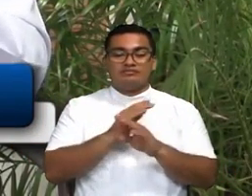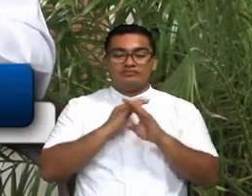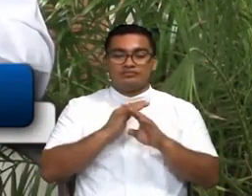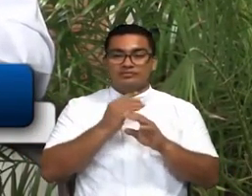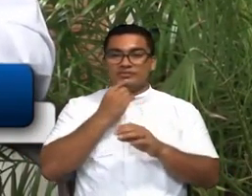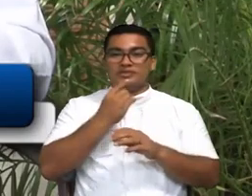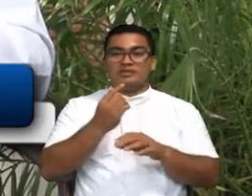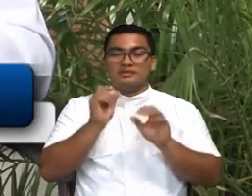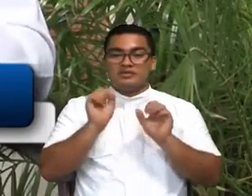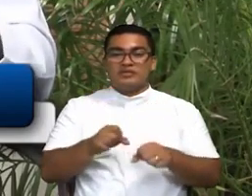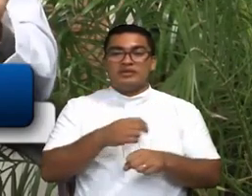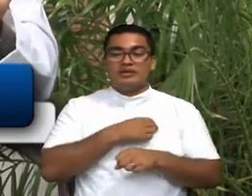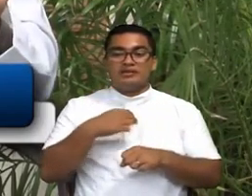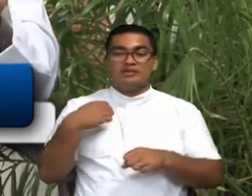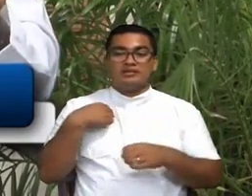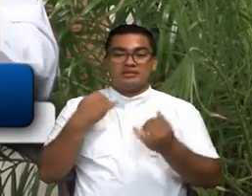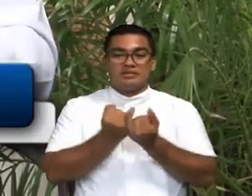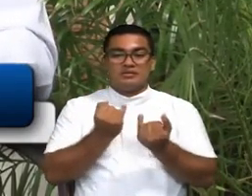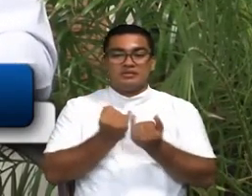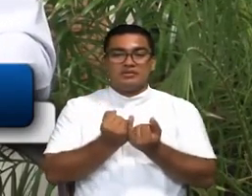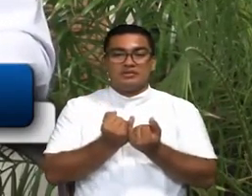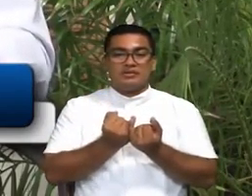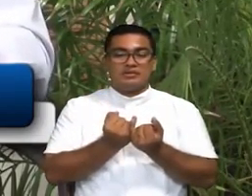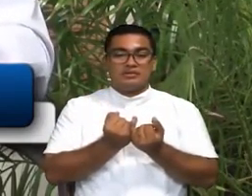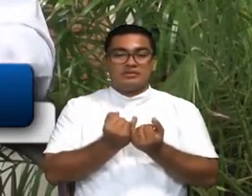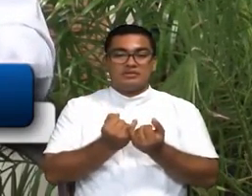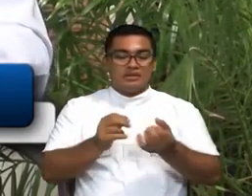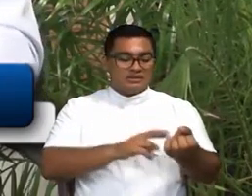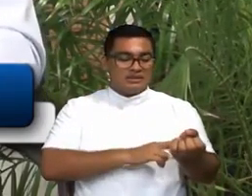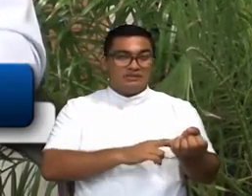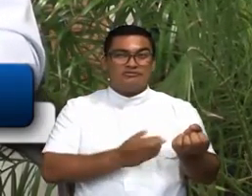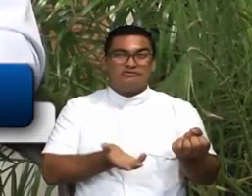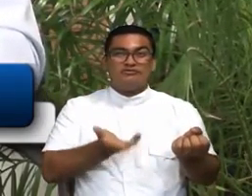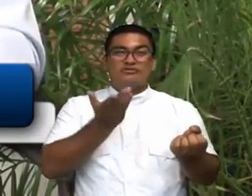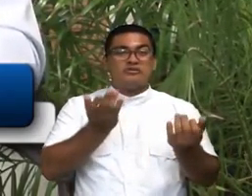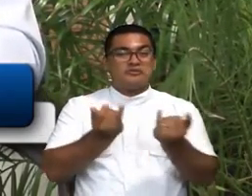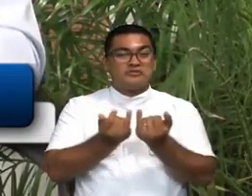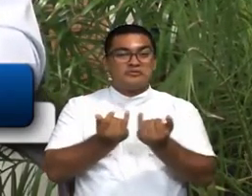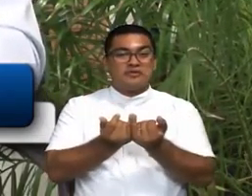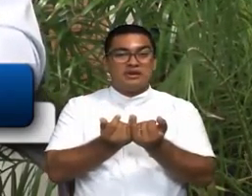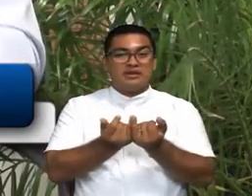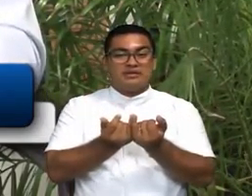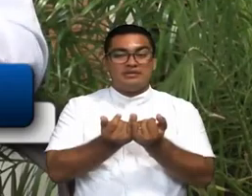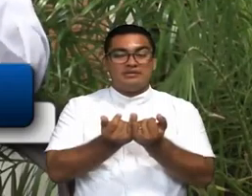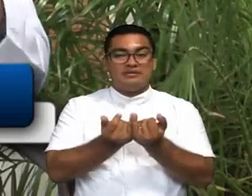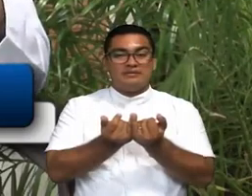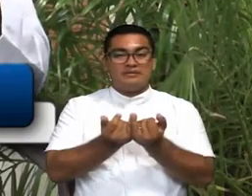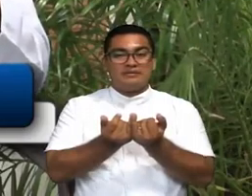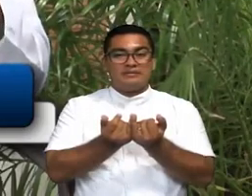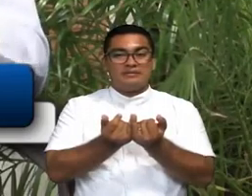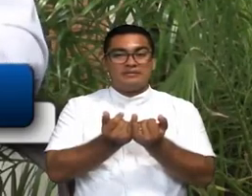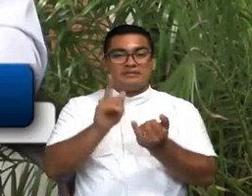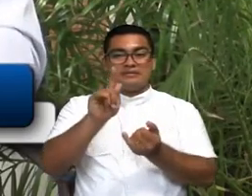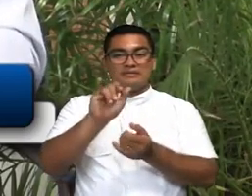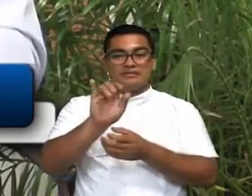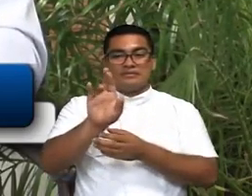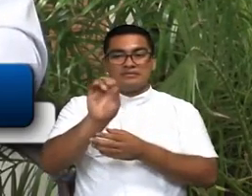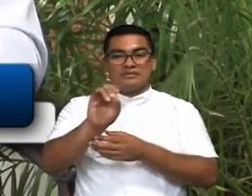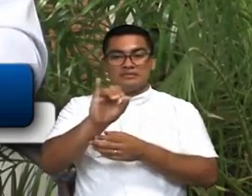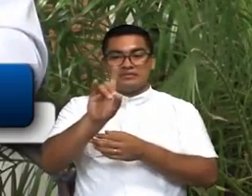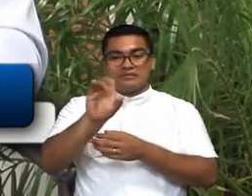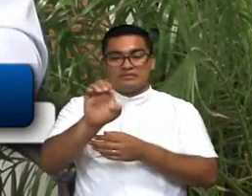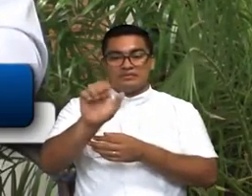y provocan trastornos tanto como aumento del azúcar como aumento de las hormonas tiroideas, y se